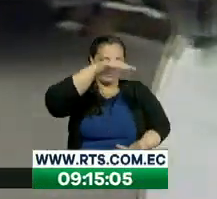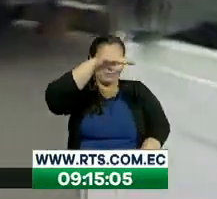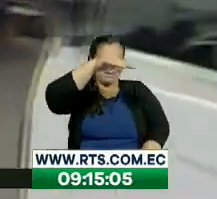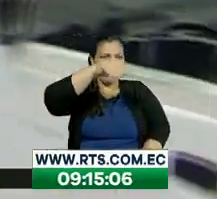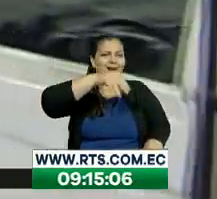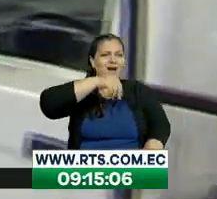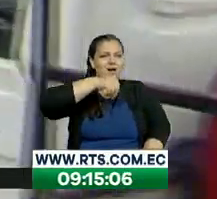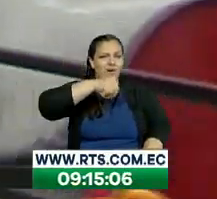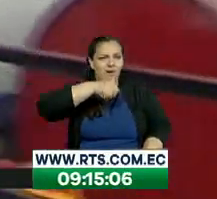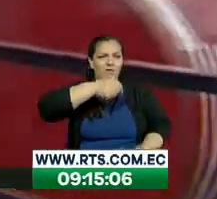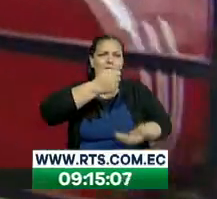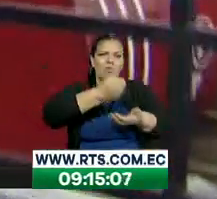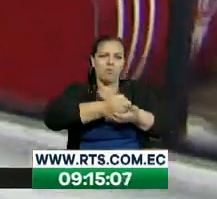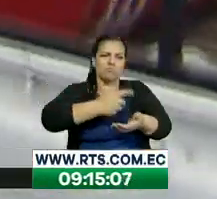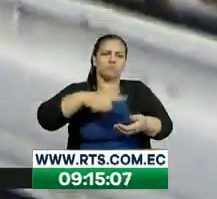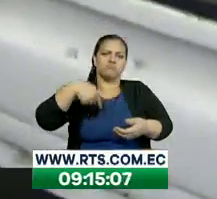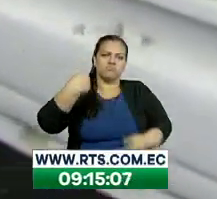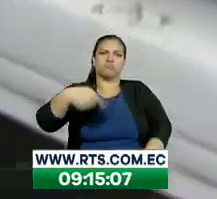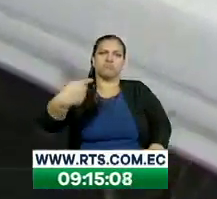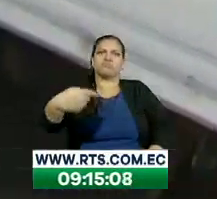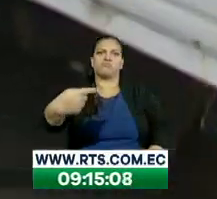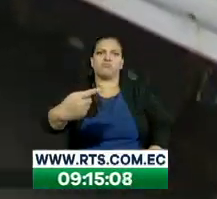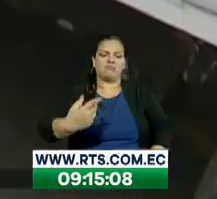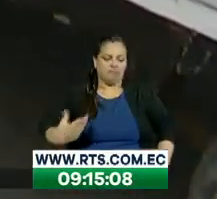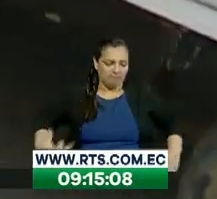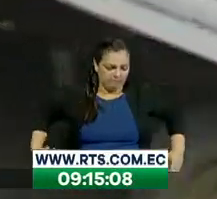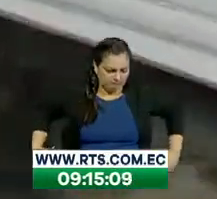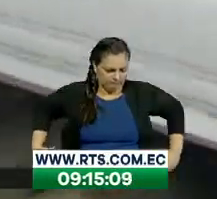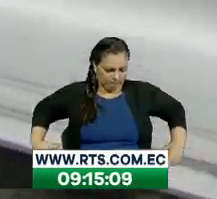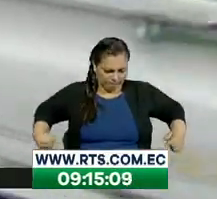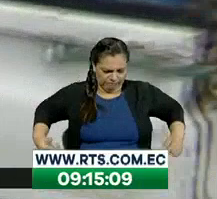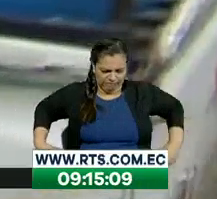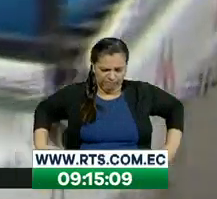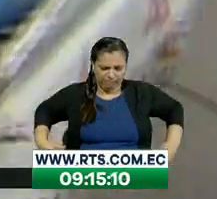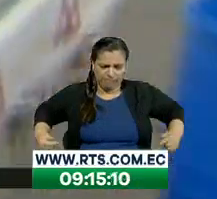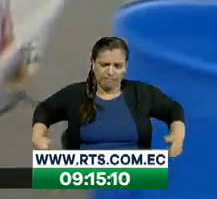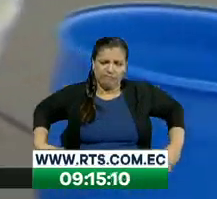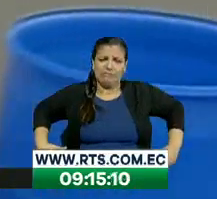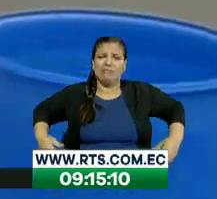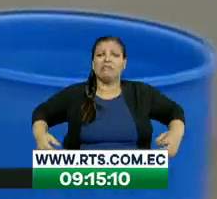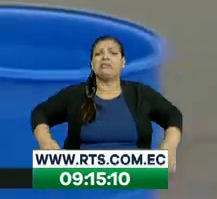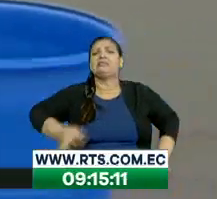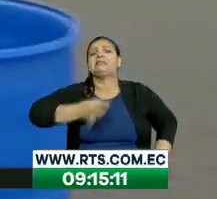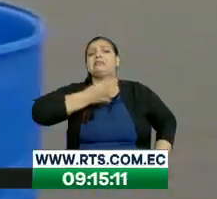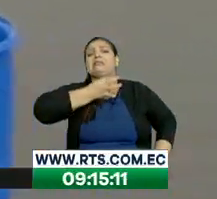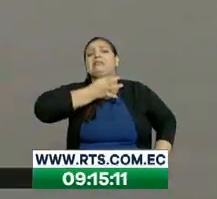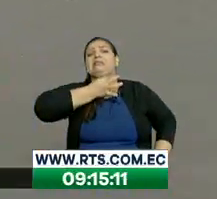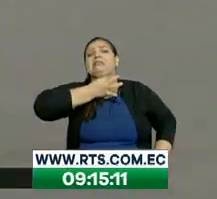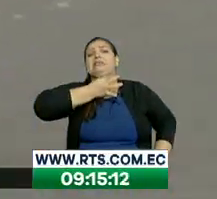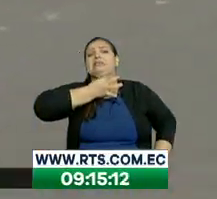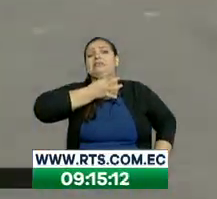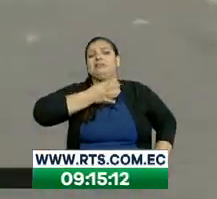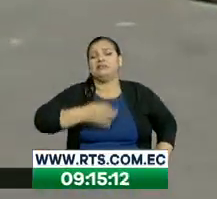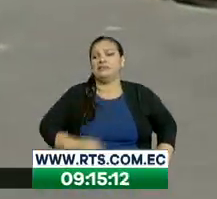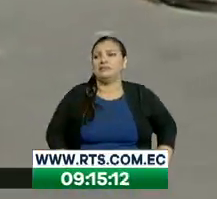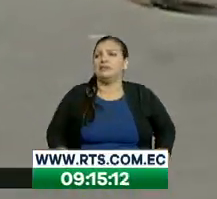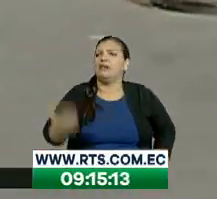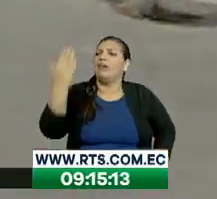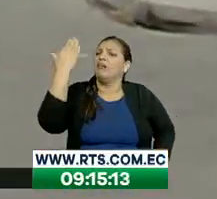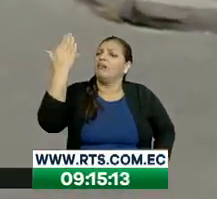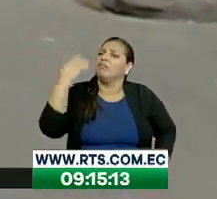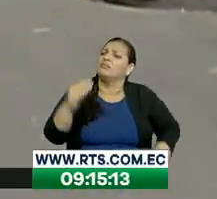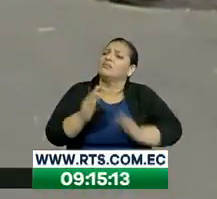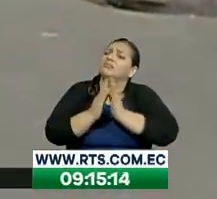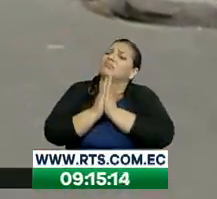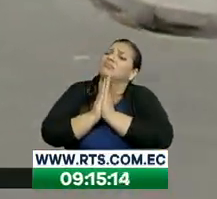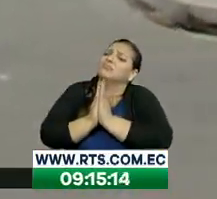gastando, estamos demasiado, ya no tenemos ni plata. Señora alcaldesa, por favor, póngase la mano en el corazón.